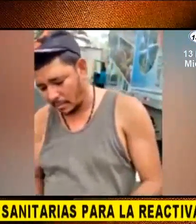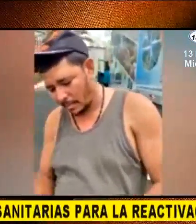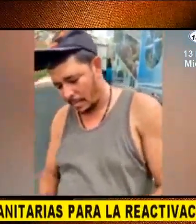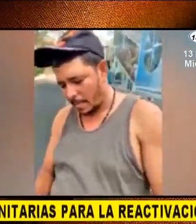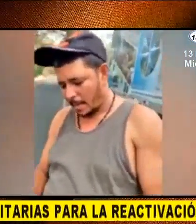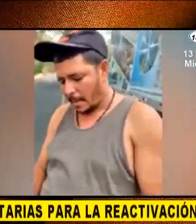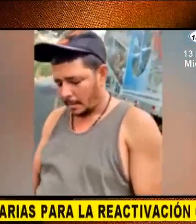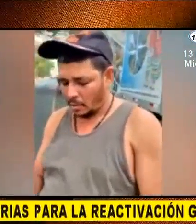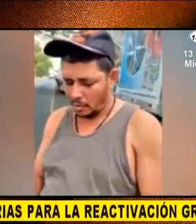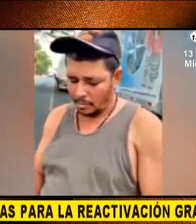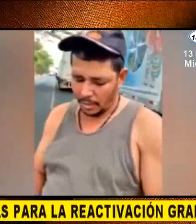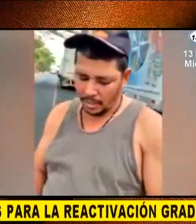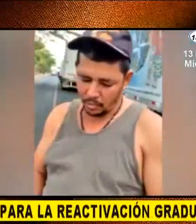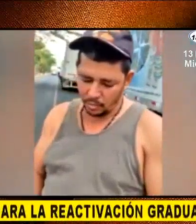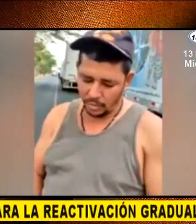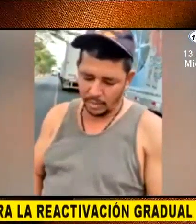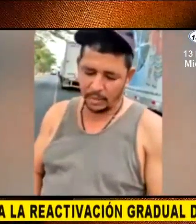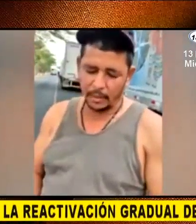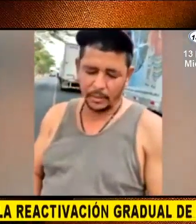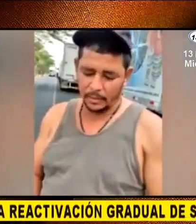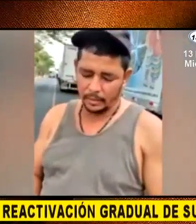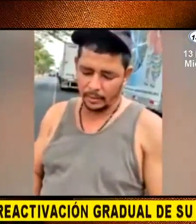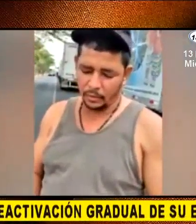resultado, según cómo sale uno